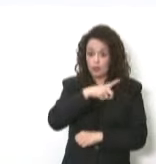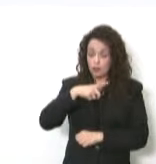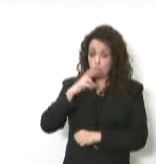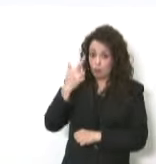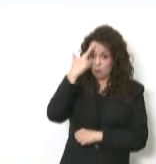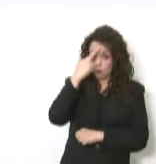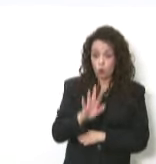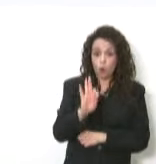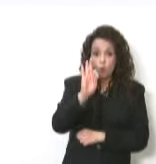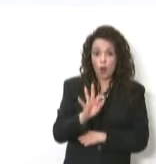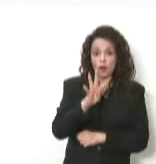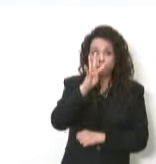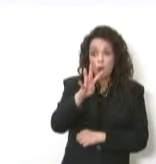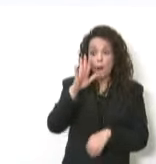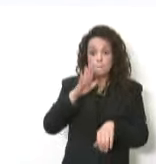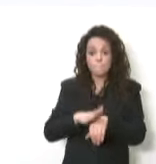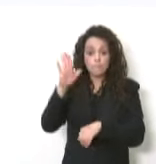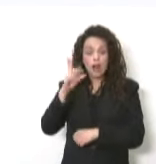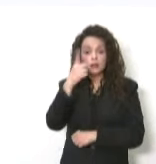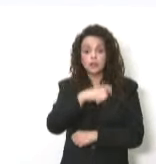genéricas más 122